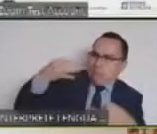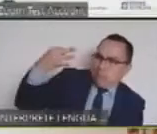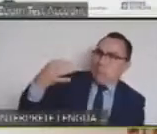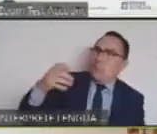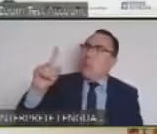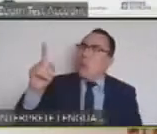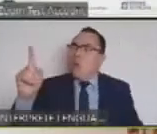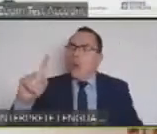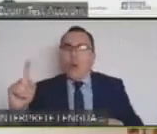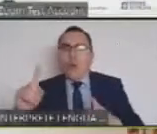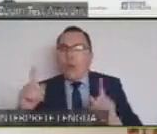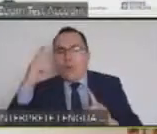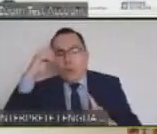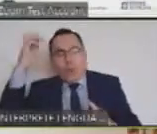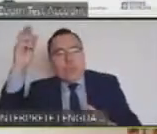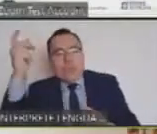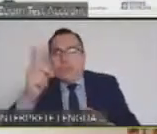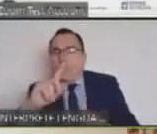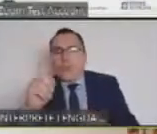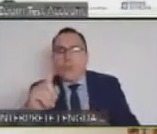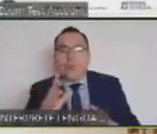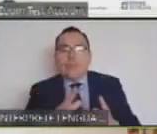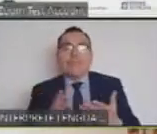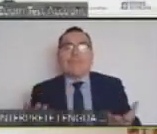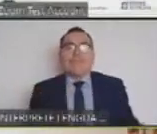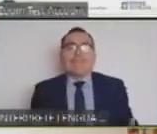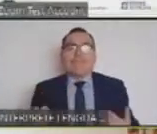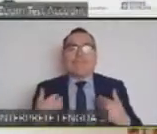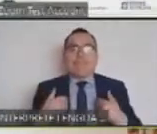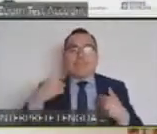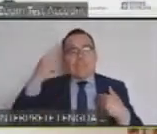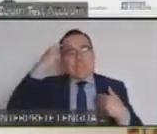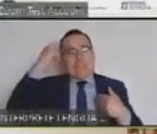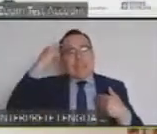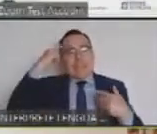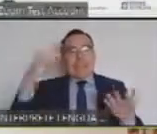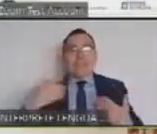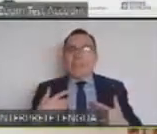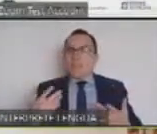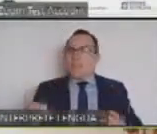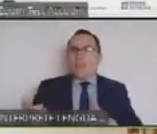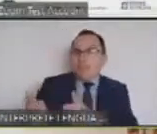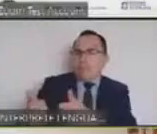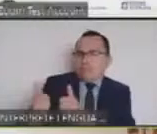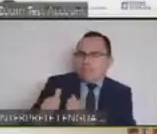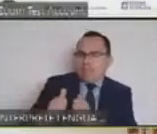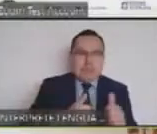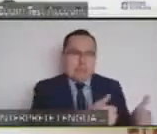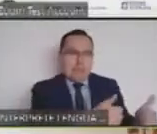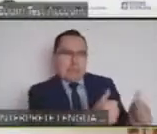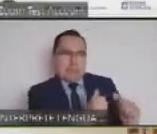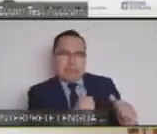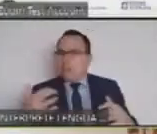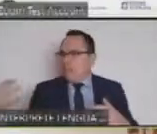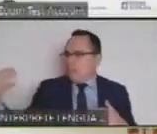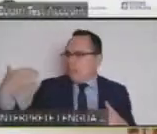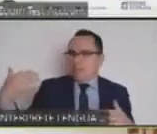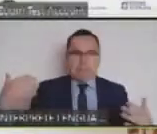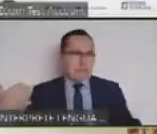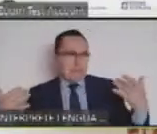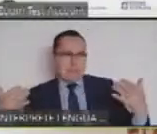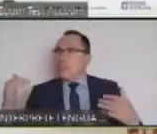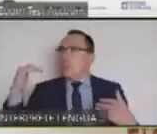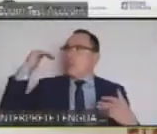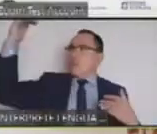a una u otra idea, entonces que no se sienta presionado ni por sus pares, ni por sus superiores, ni por el resto